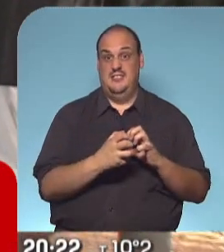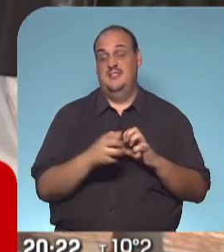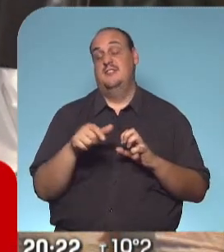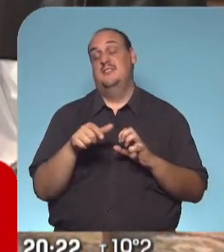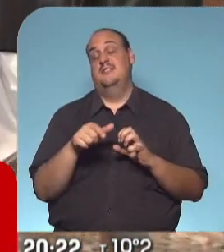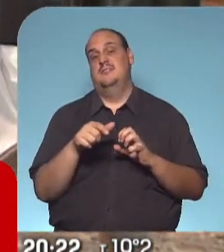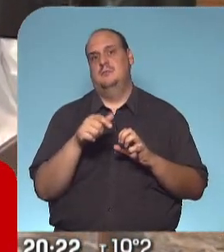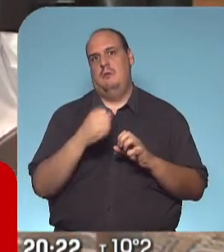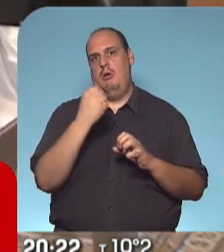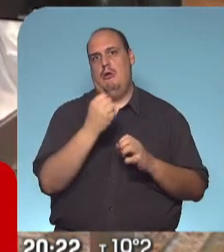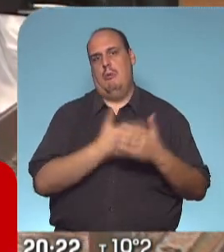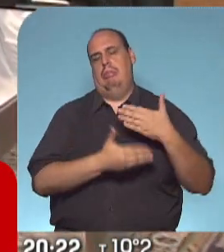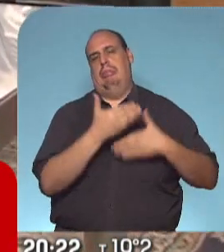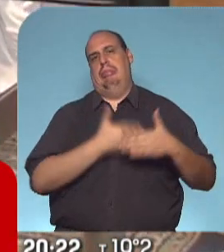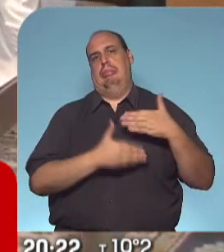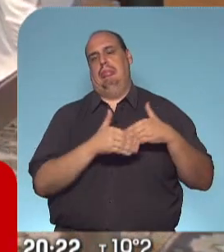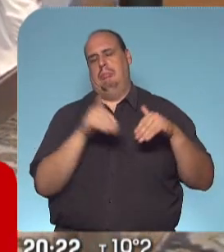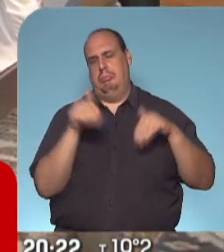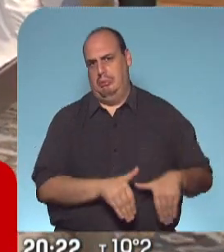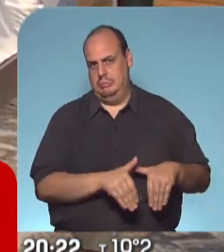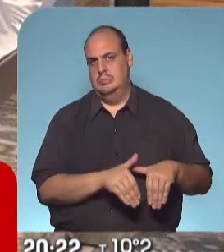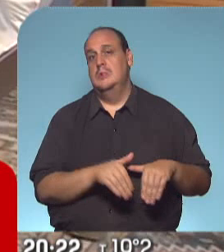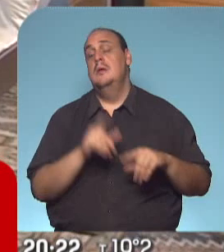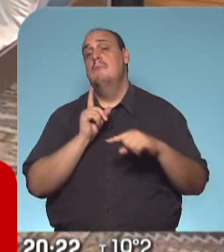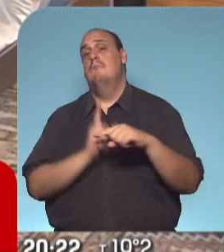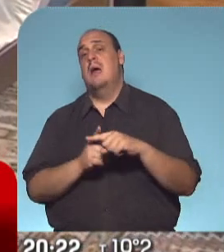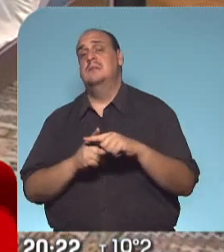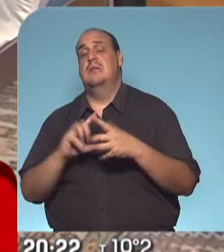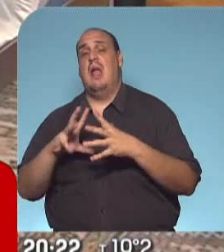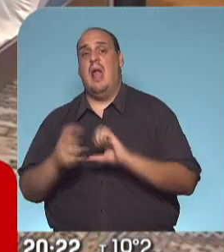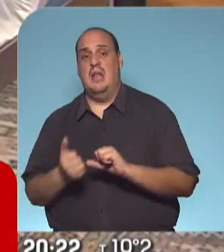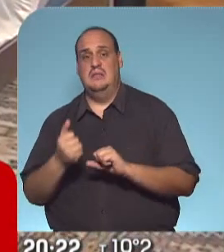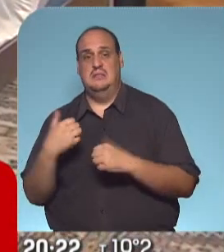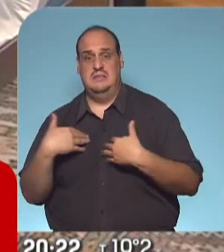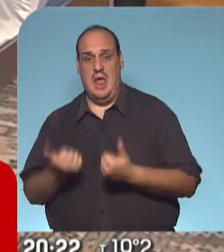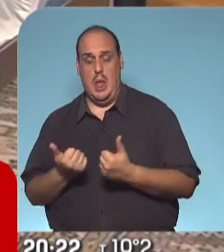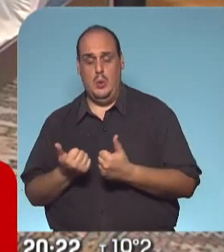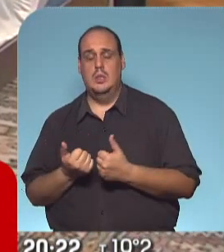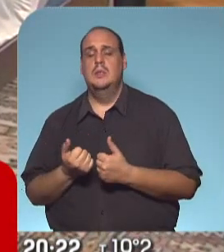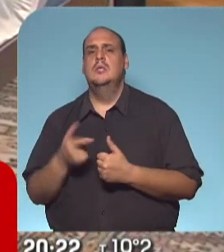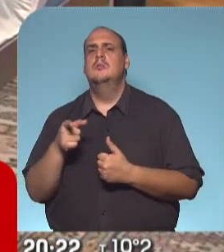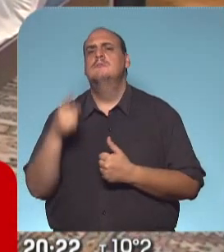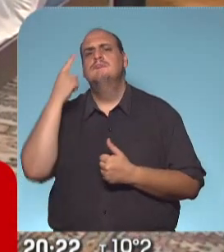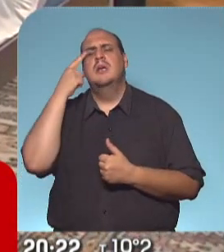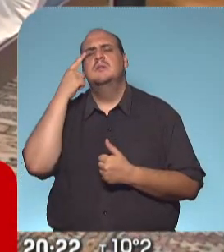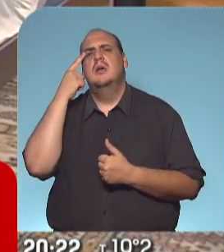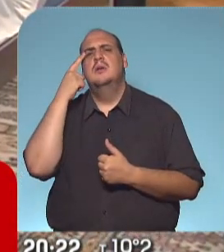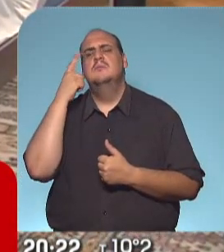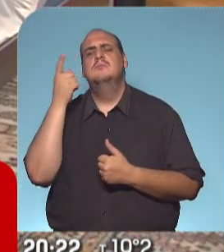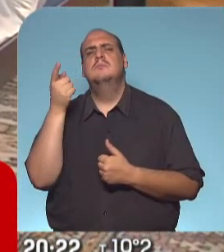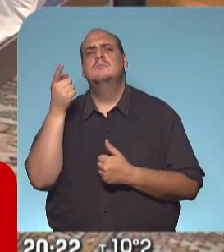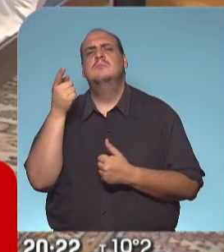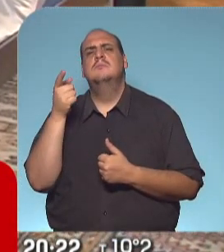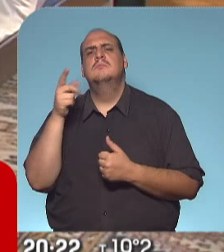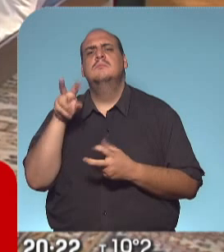que recibió este gobierno y la crisis sanitaria que se plantea ahora. ¿Cómo se imagina la economía saliendo de